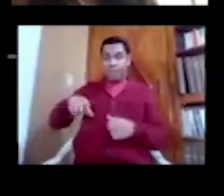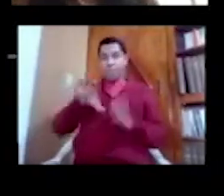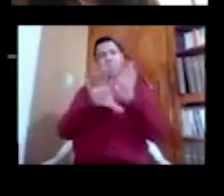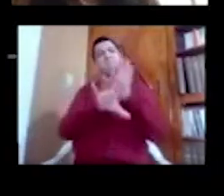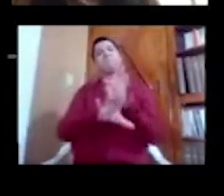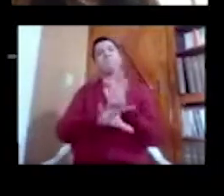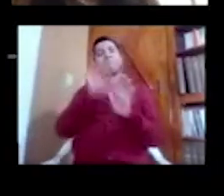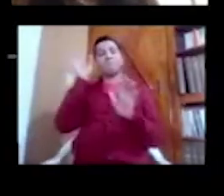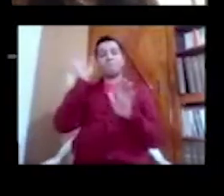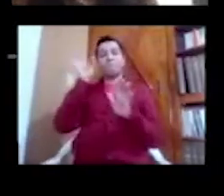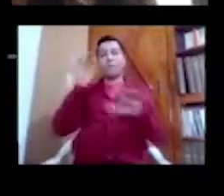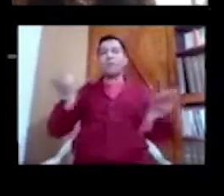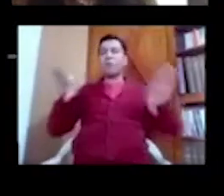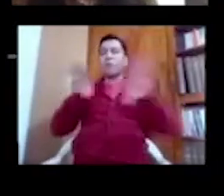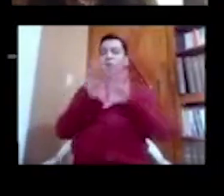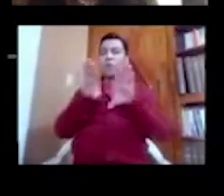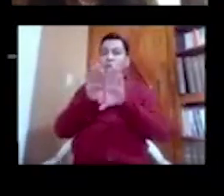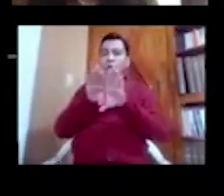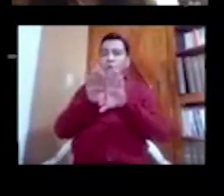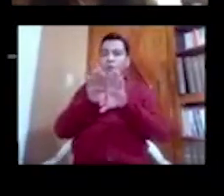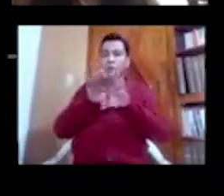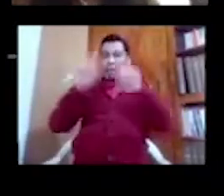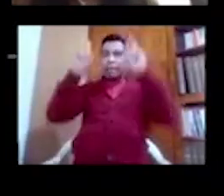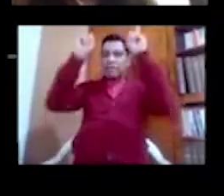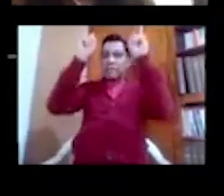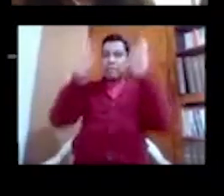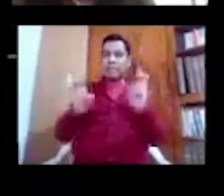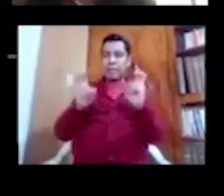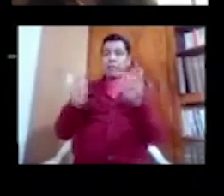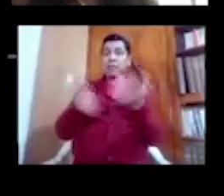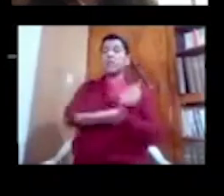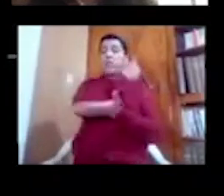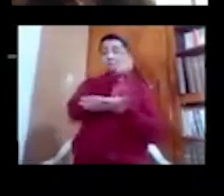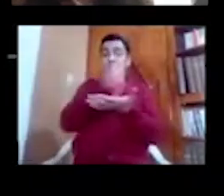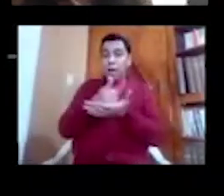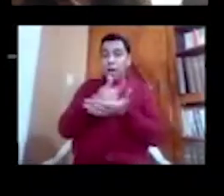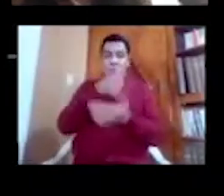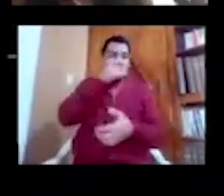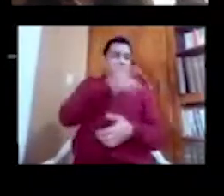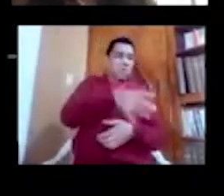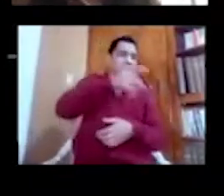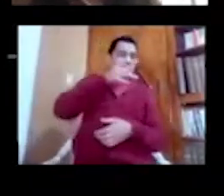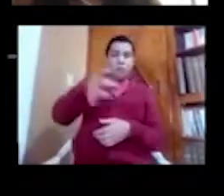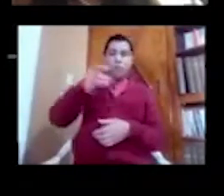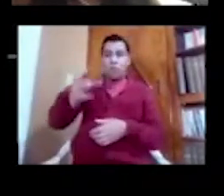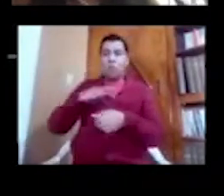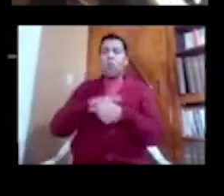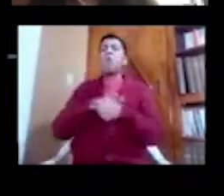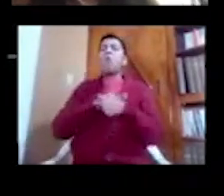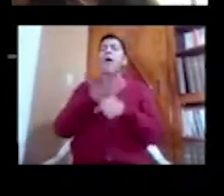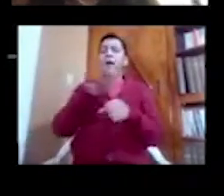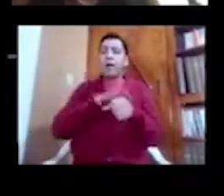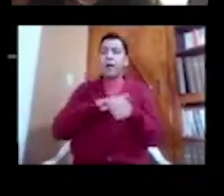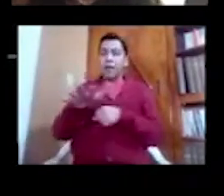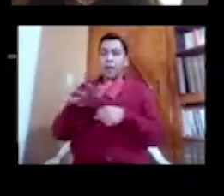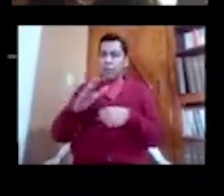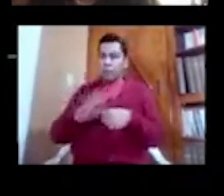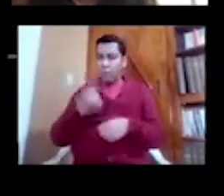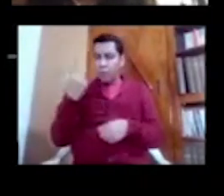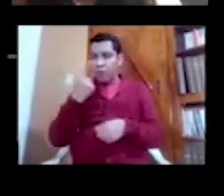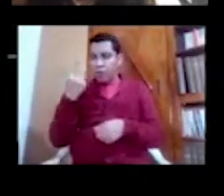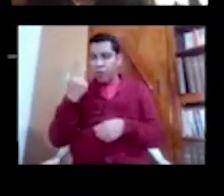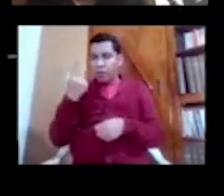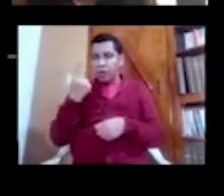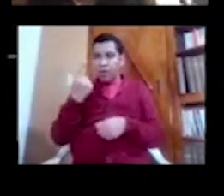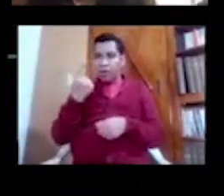los linajes gobernantes, el tema de qué ciudades conquistó, en qué época conquistó esto, porque es la